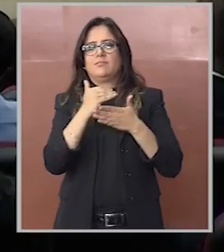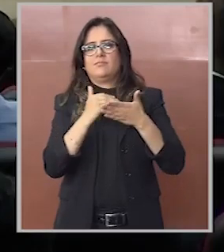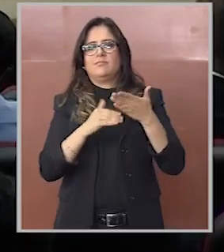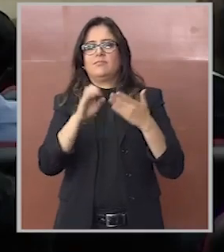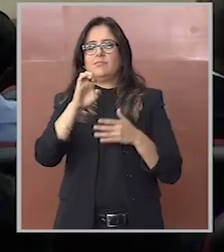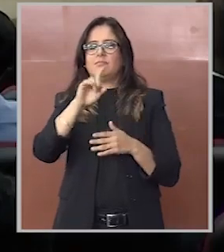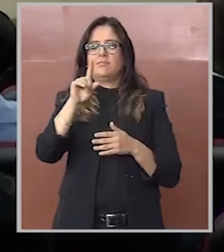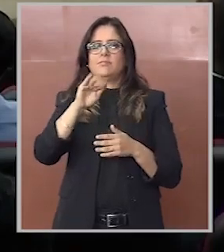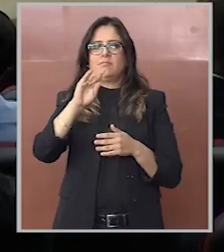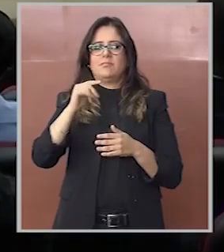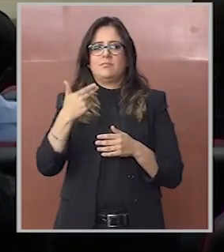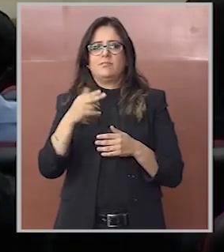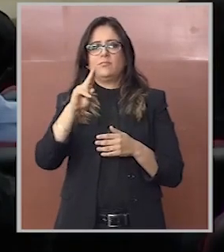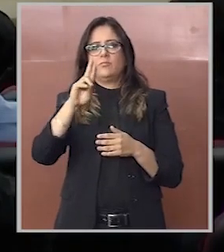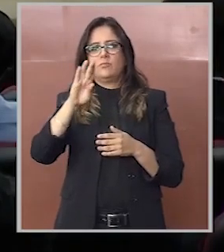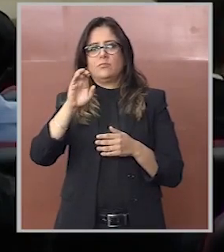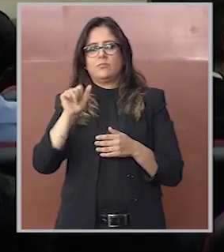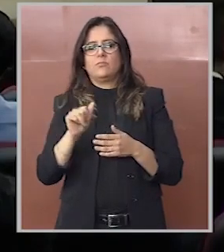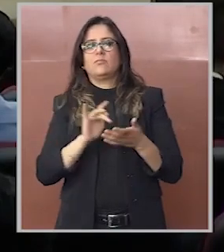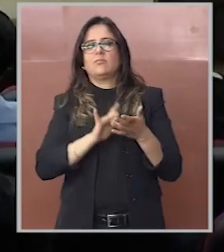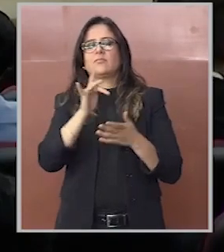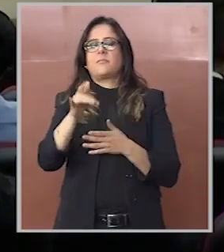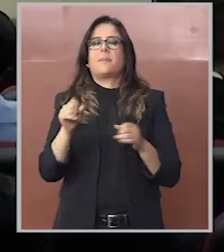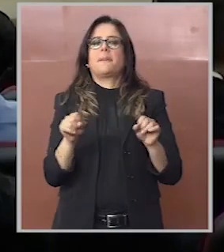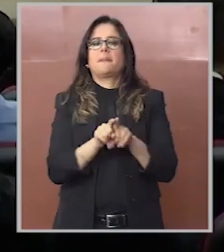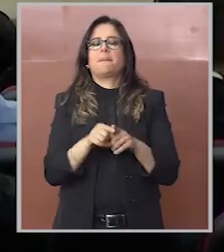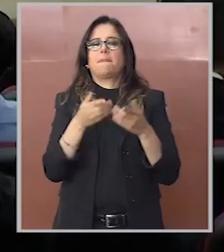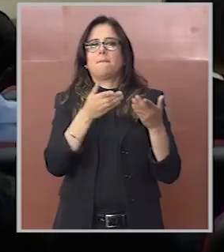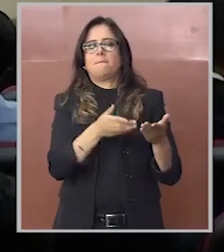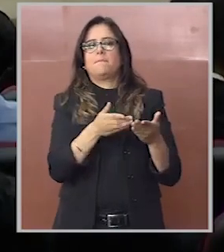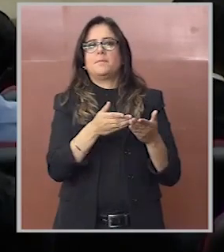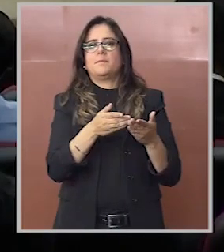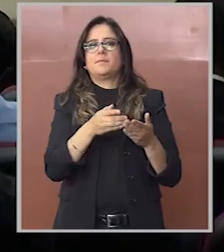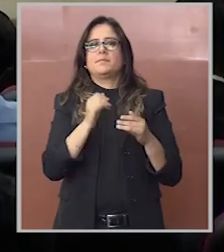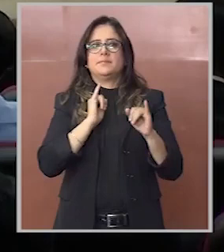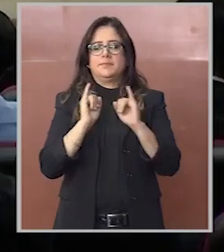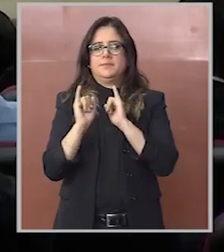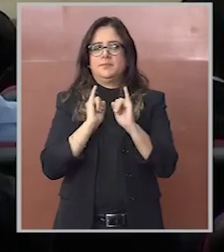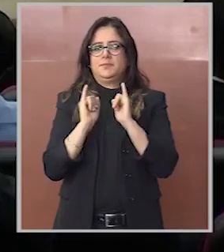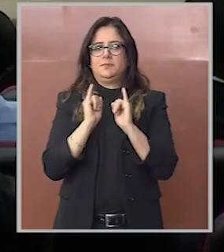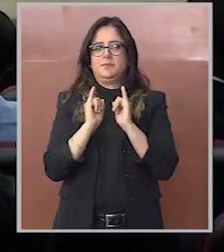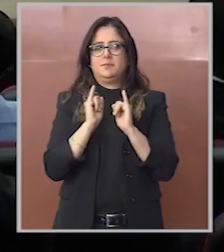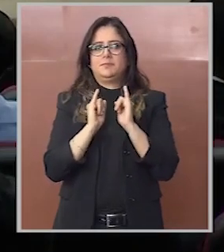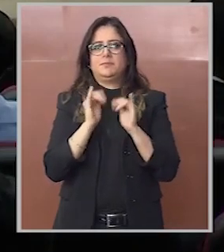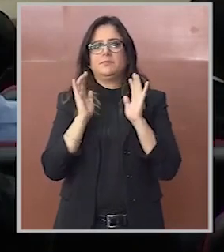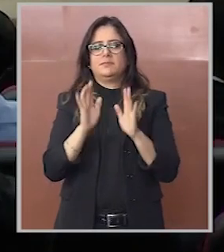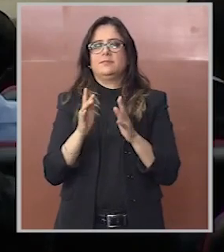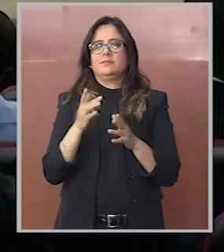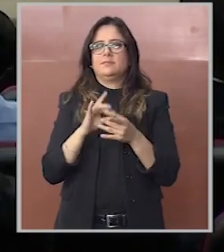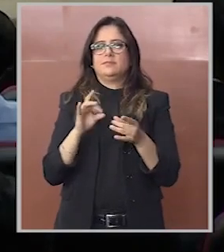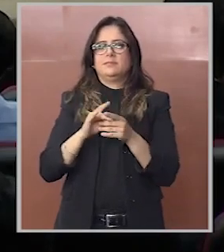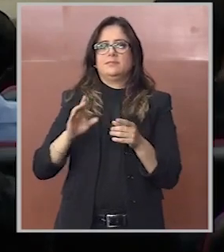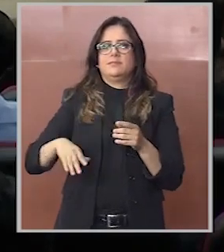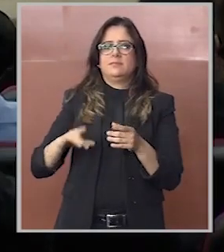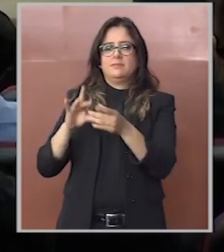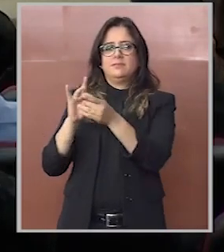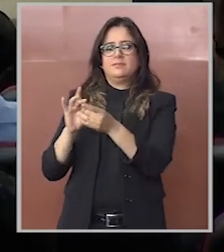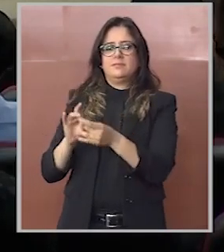las intérpretes ya las pero no quiero dejar mencionarlas también a